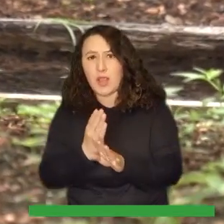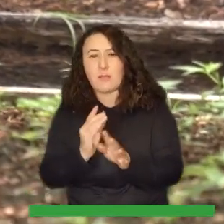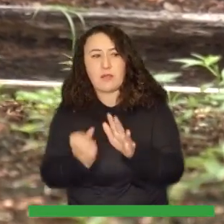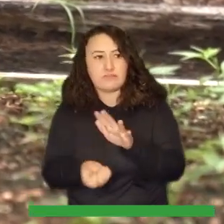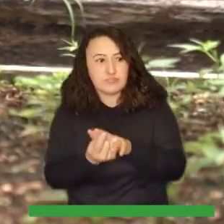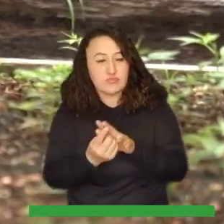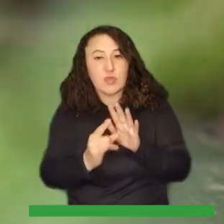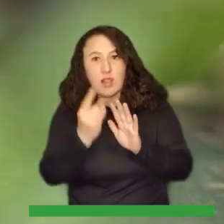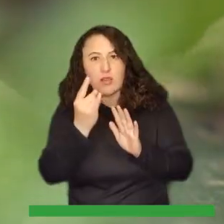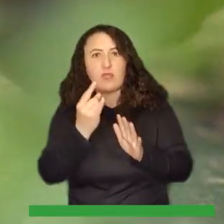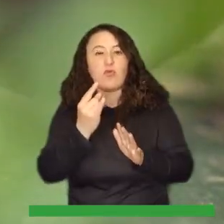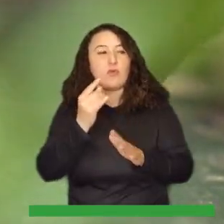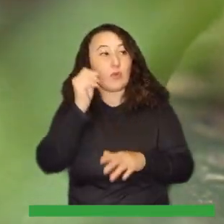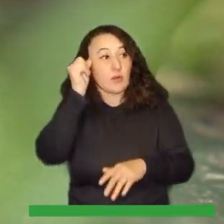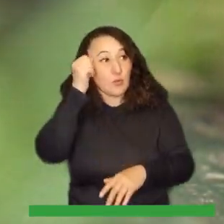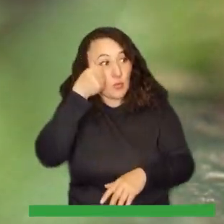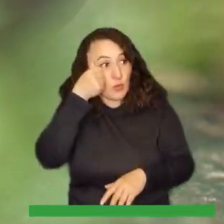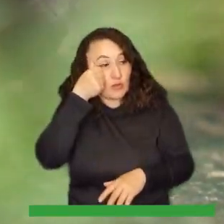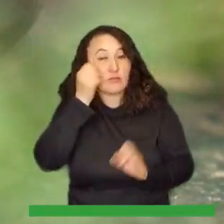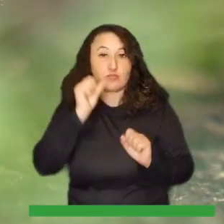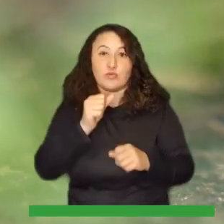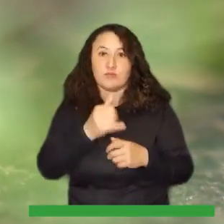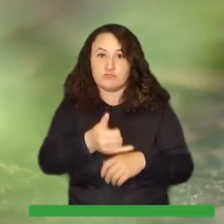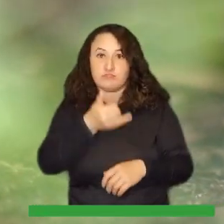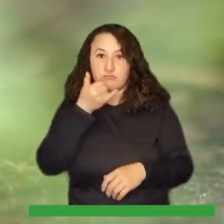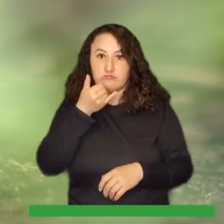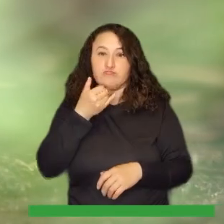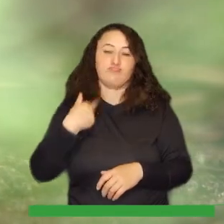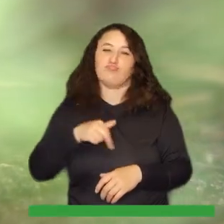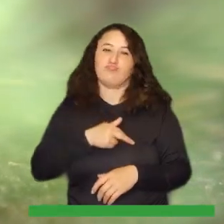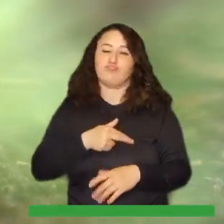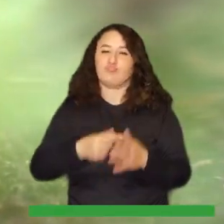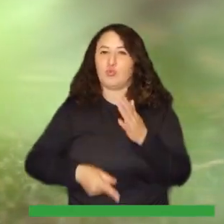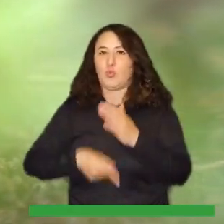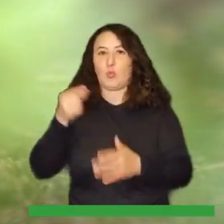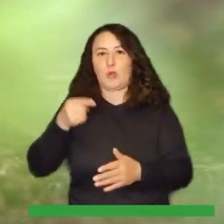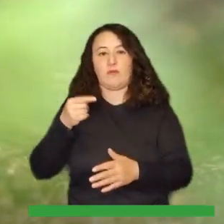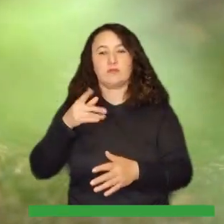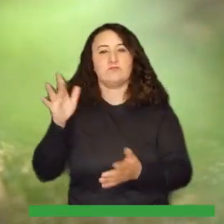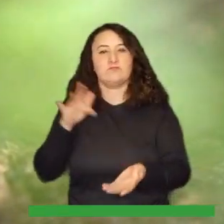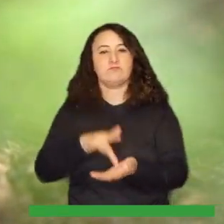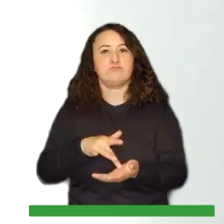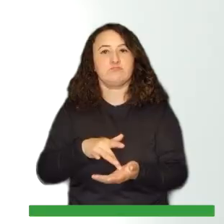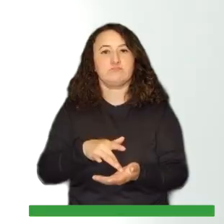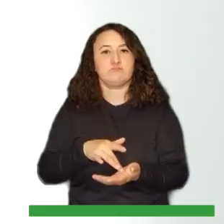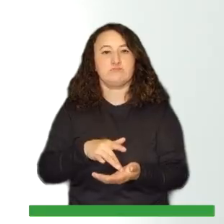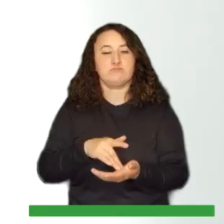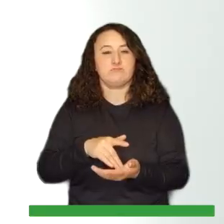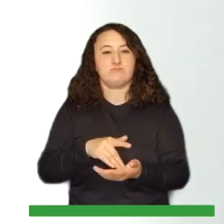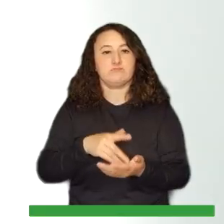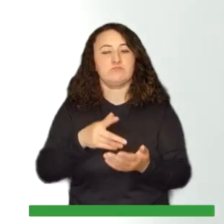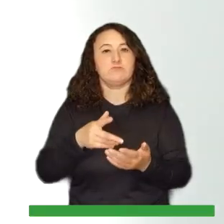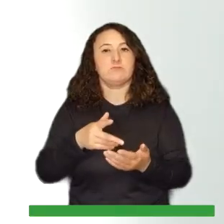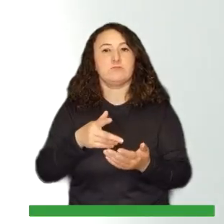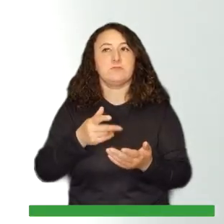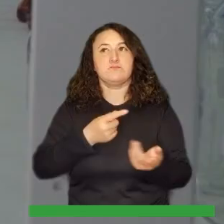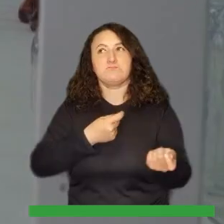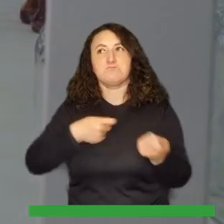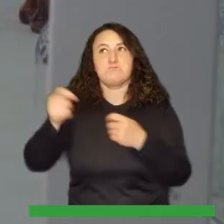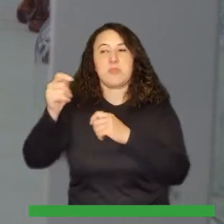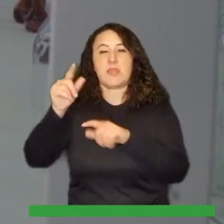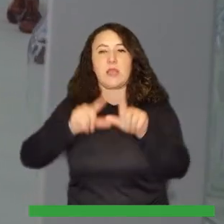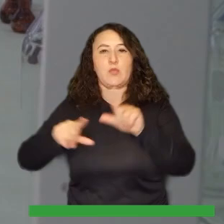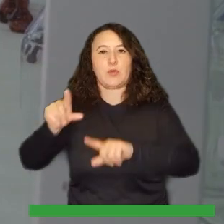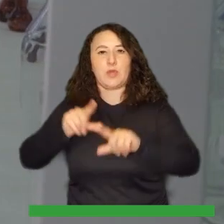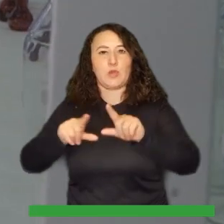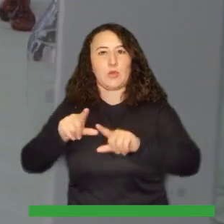productor, recuerden, nos las pueden comunicar y nosotros venimos, hacemos la toma de la muestra, los mandamos al laboratorio y